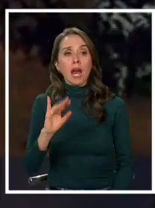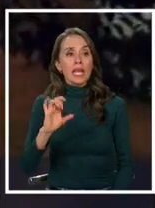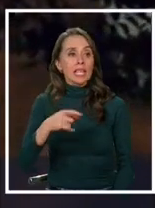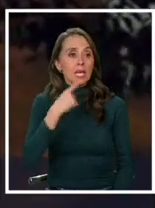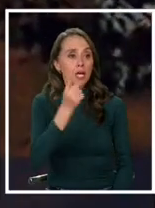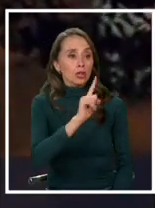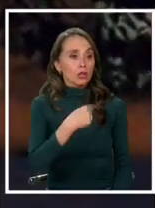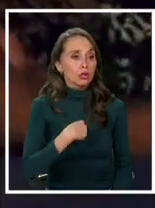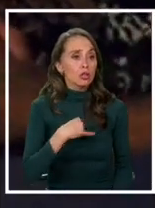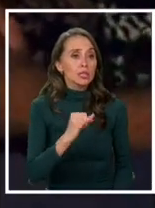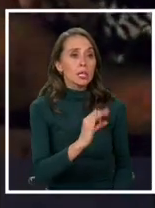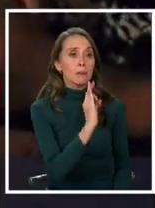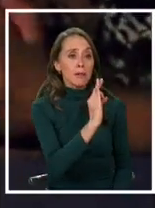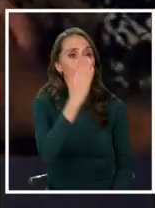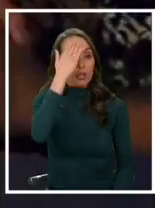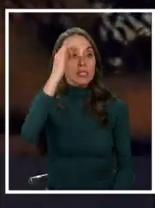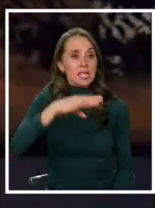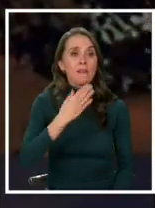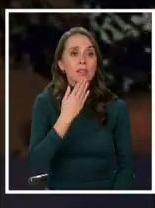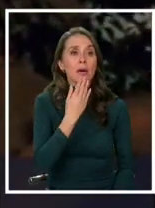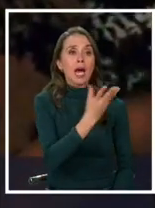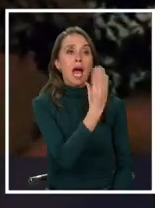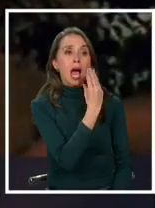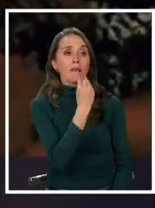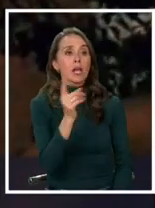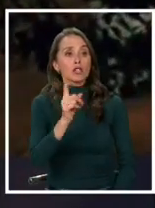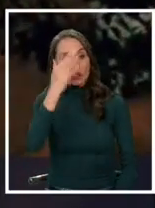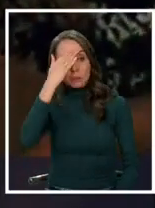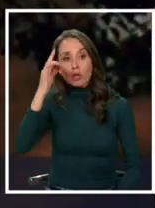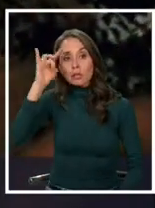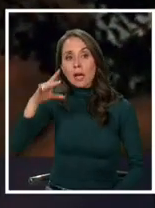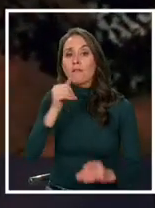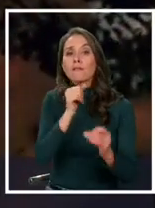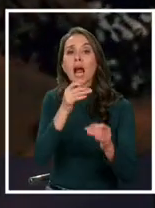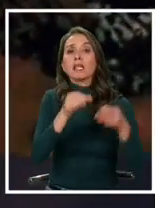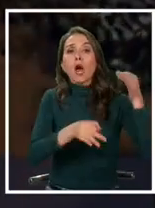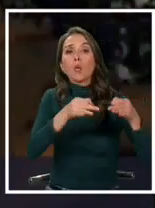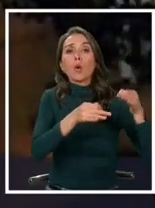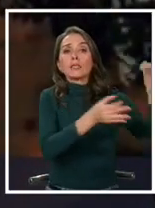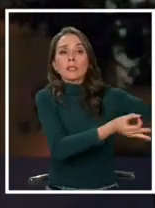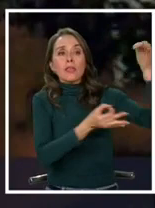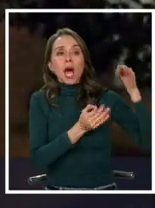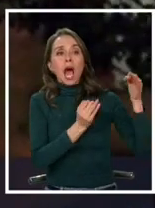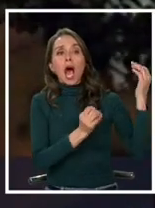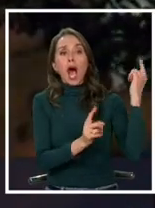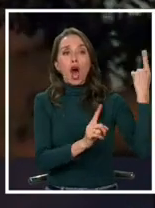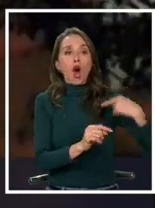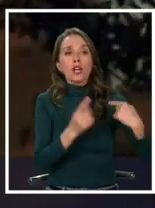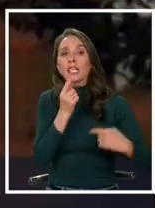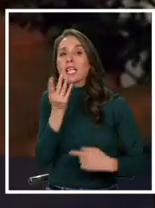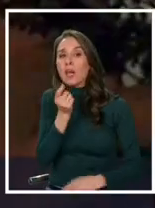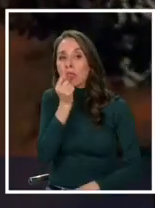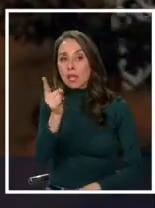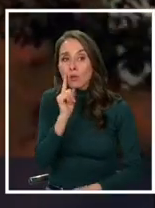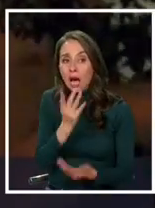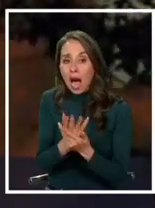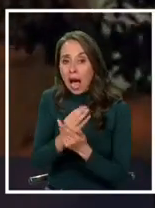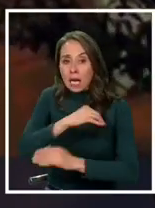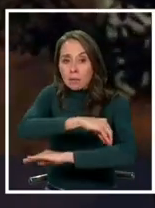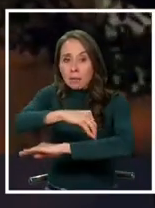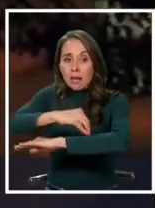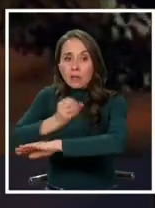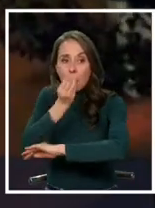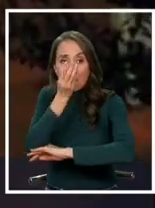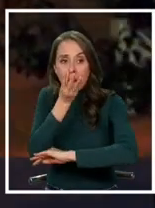judicial, le estoy diciendo. Sí, perfecto, eso lo sabemos también. Sí, aquí no es solo judicial, estamos consiguiendo la orden. ¿Y qué es lo que se supone que dice la denuncia? Que aquí hay plantas.